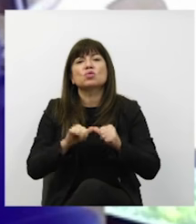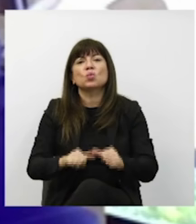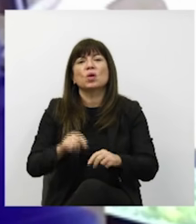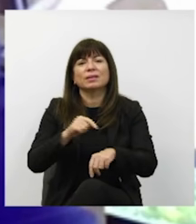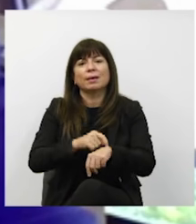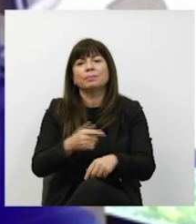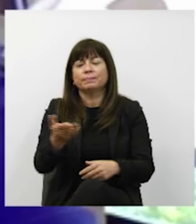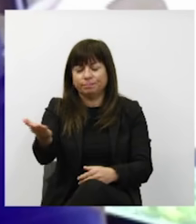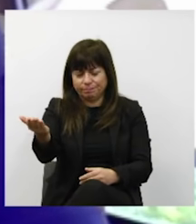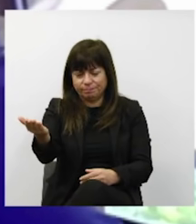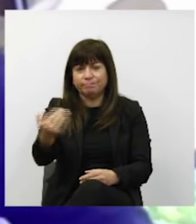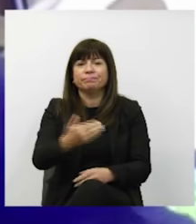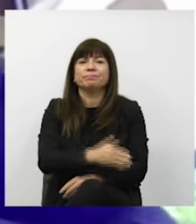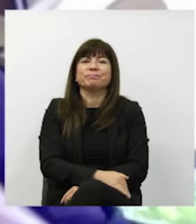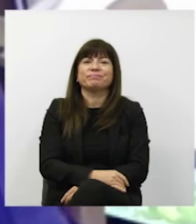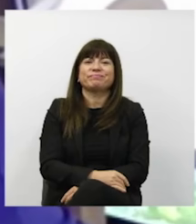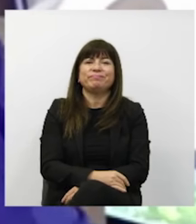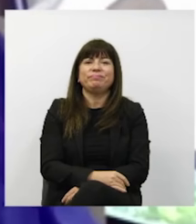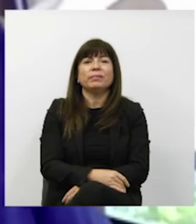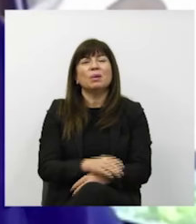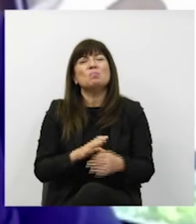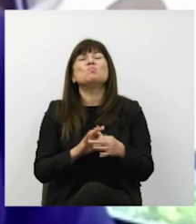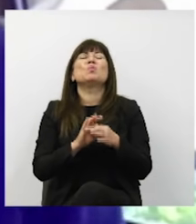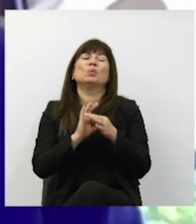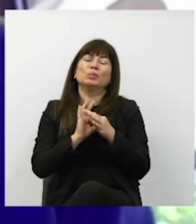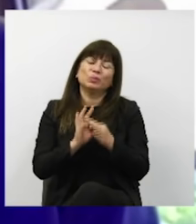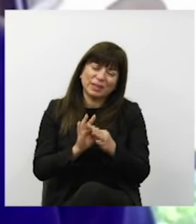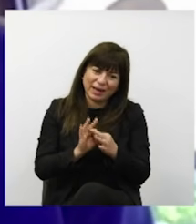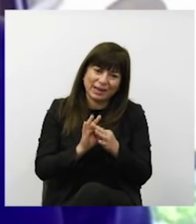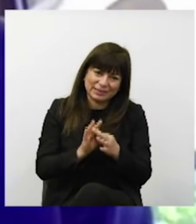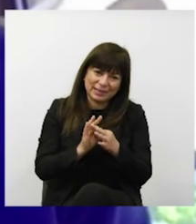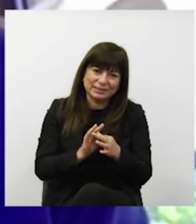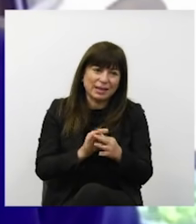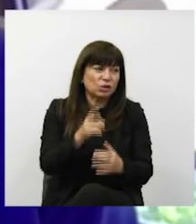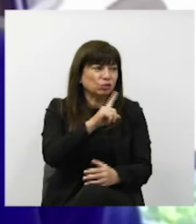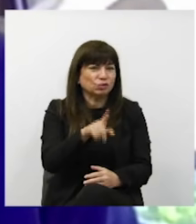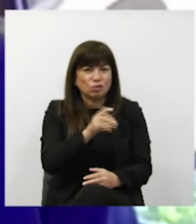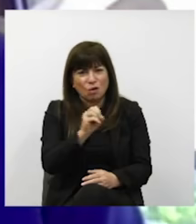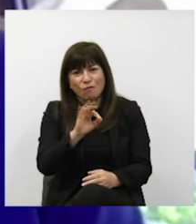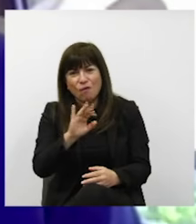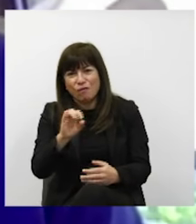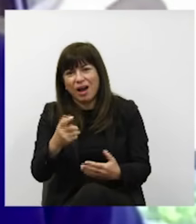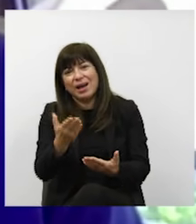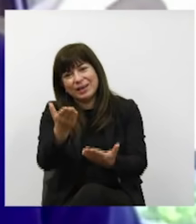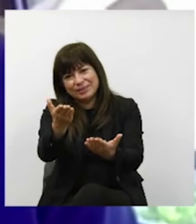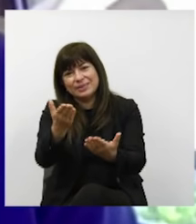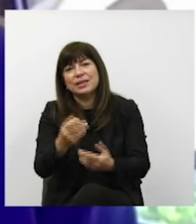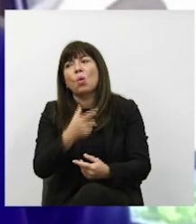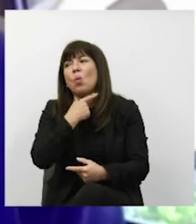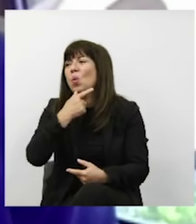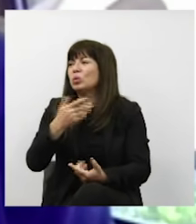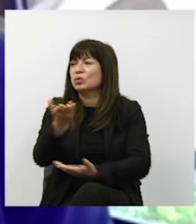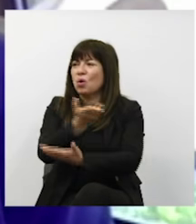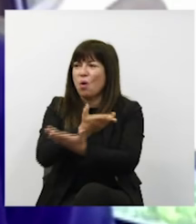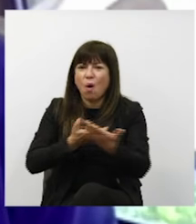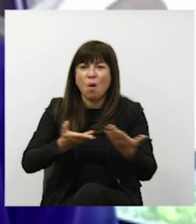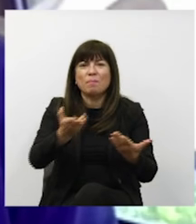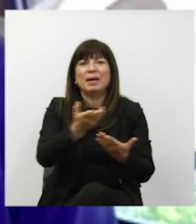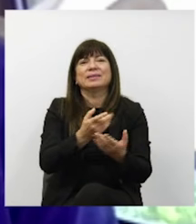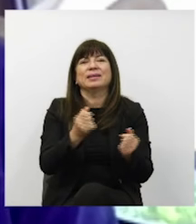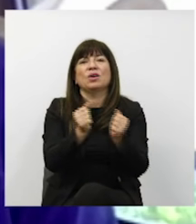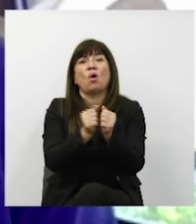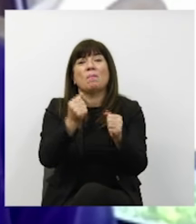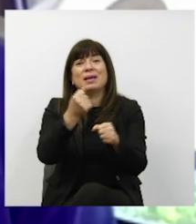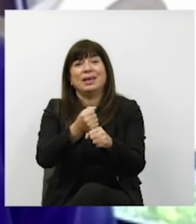Nicolás. Bueno, muchas gracias, Bernardo, y a Sofofa. Un gusto compartir con ustedes, a mis